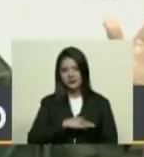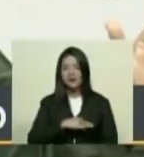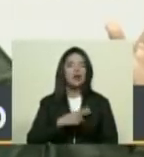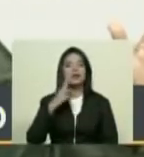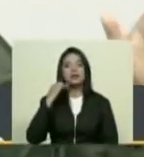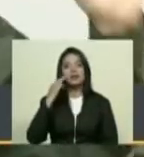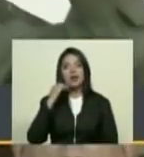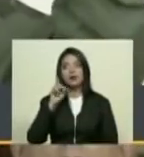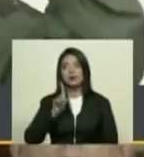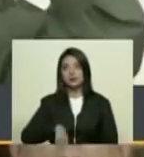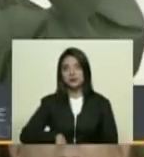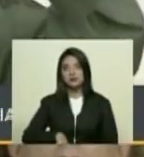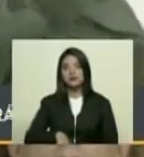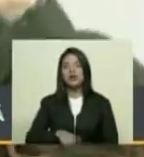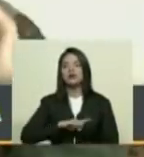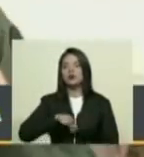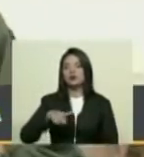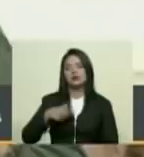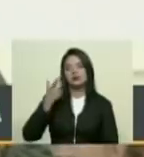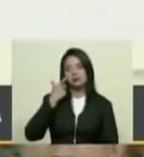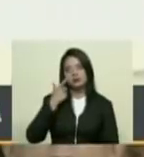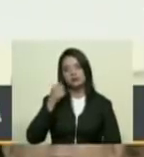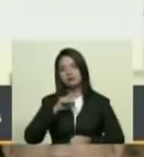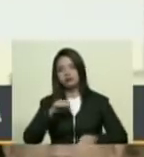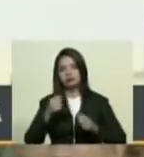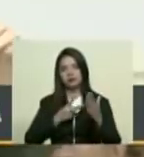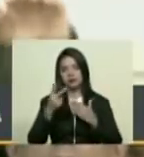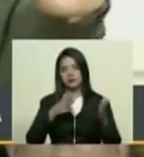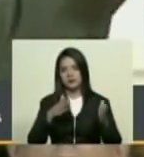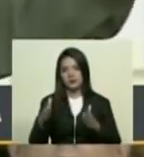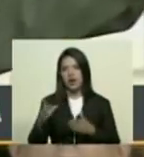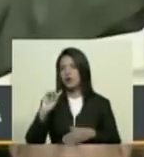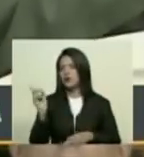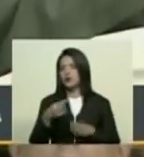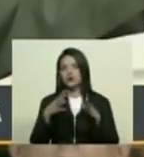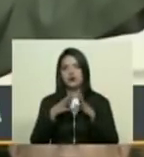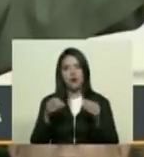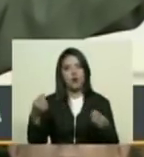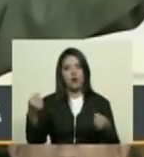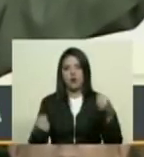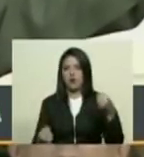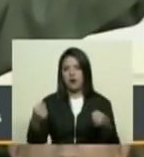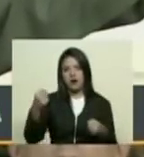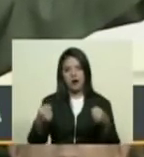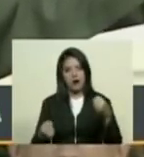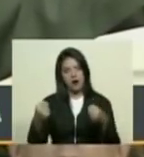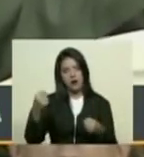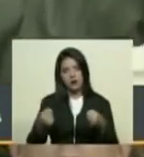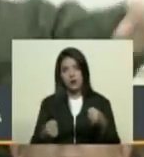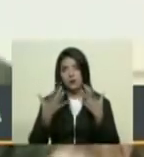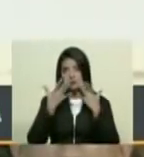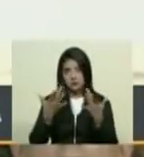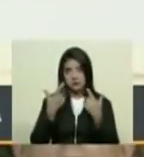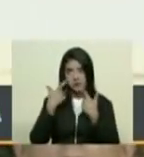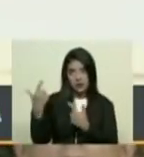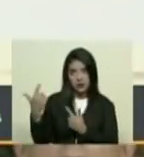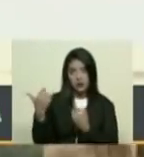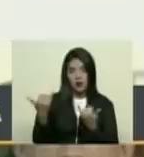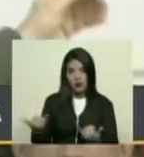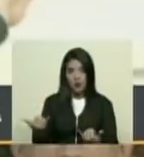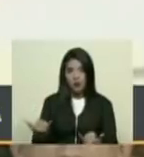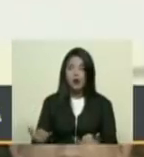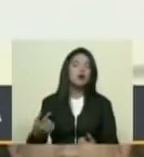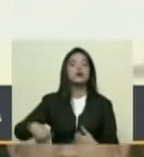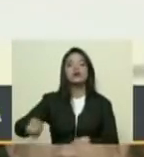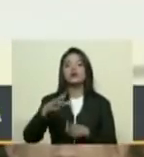Negro Primero, vamos a estar accionando. Todos estos vehículos que ustedes están viendo aquí, todo